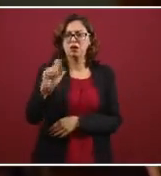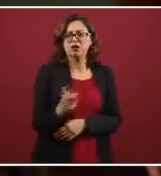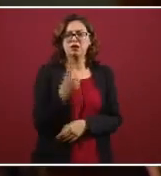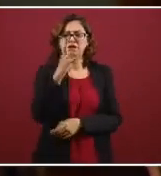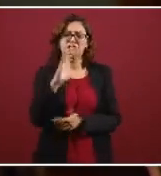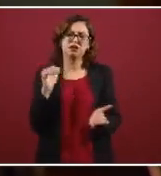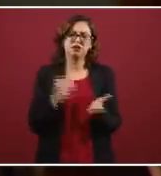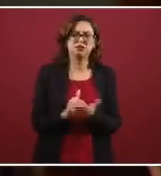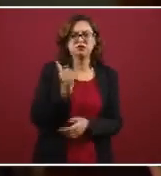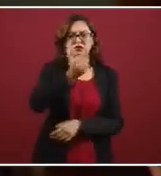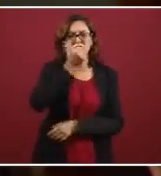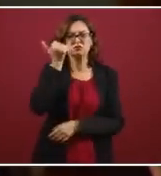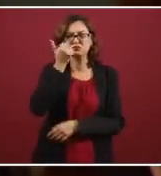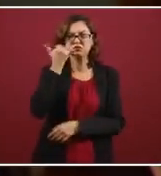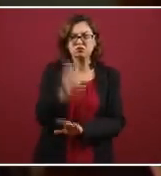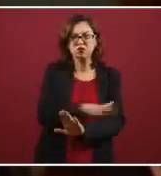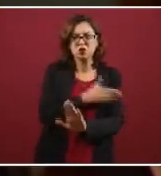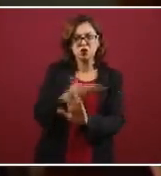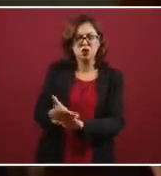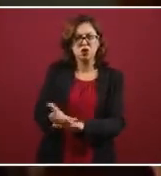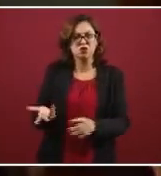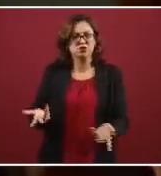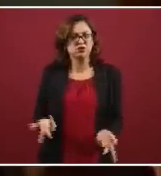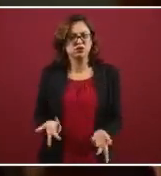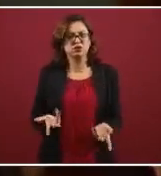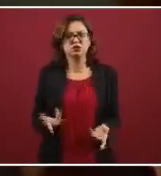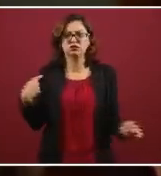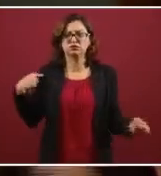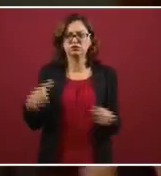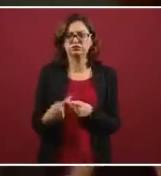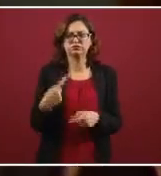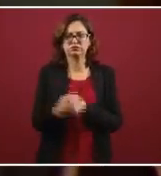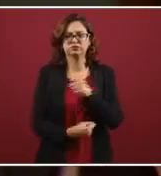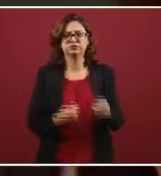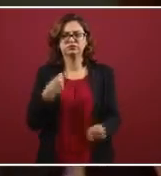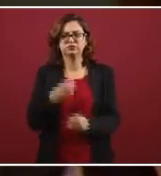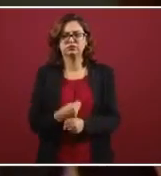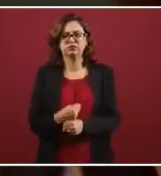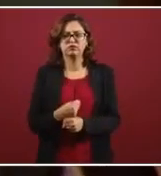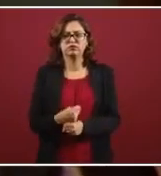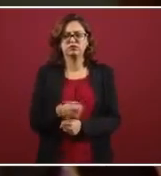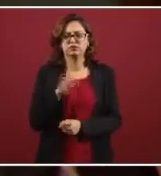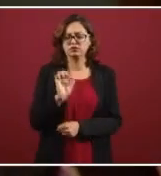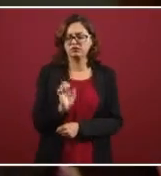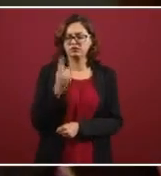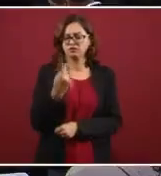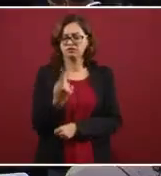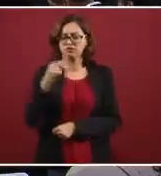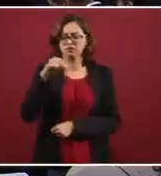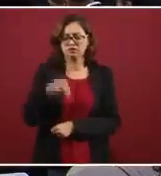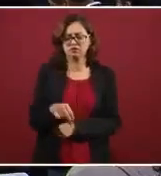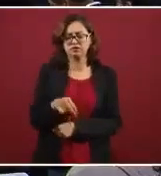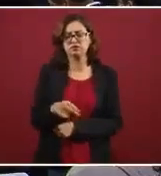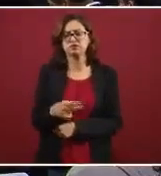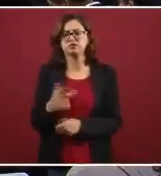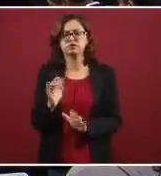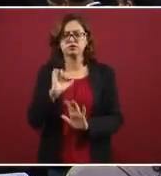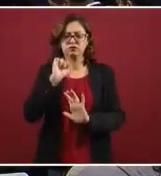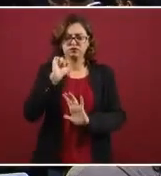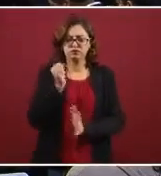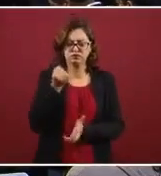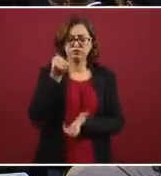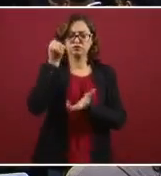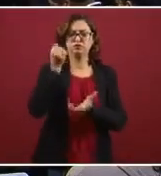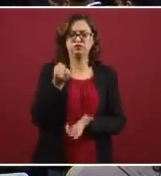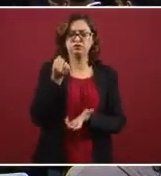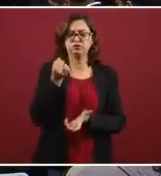24,000 alumnos. En el último año del sexenio de Enrique Peña Nieto, en el presupuesto